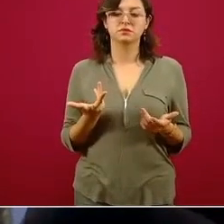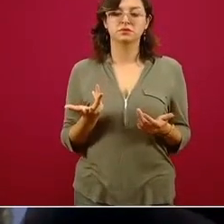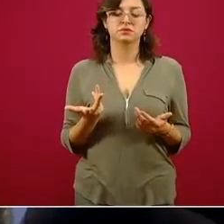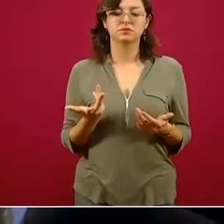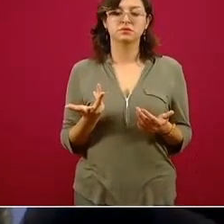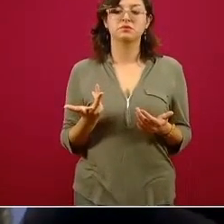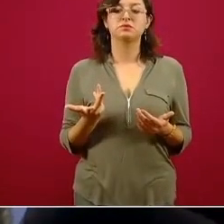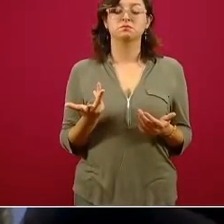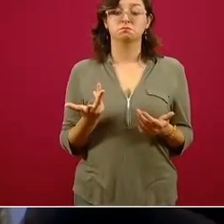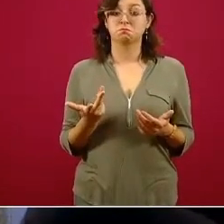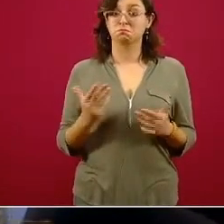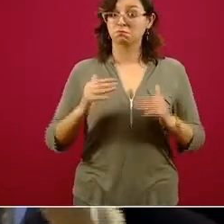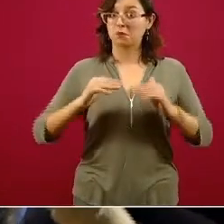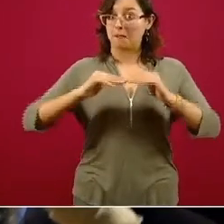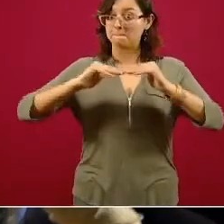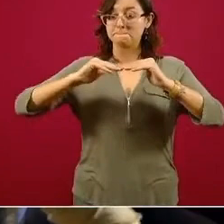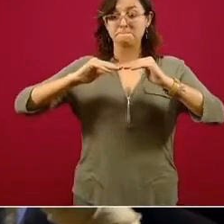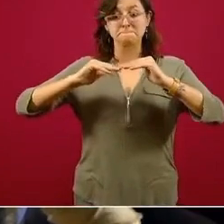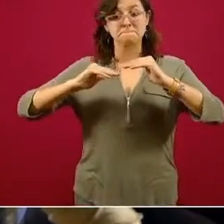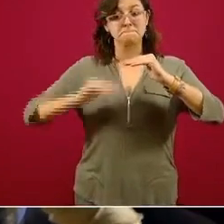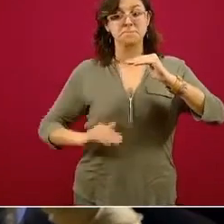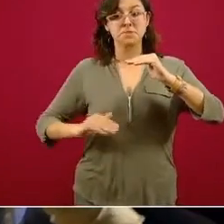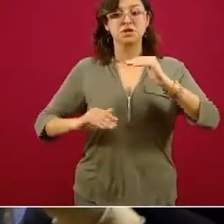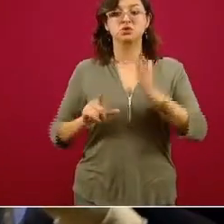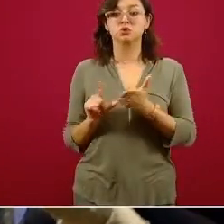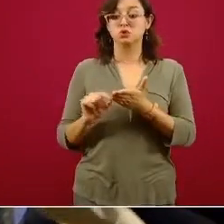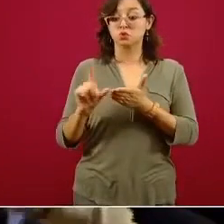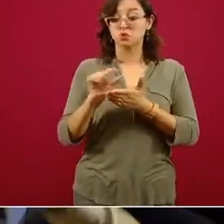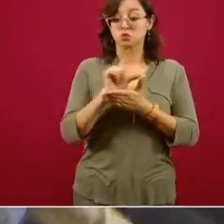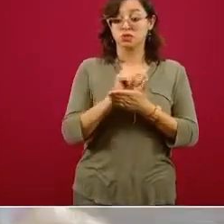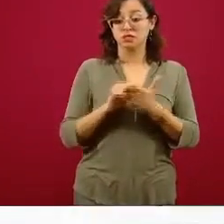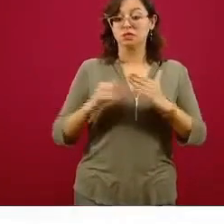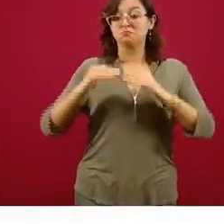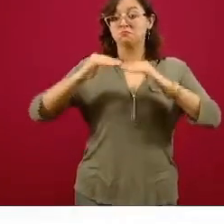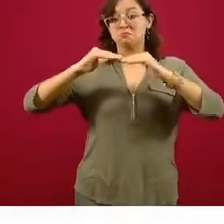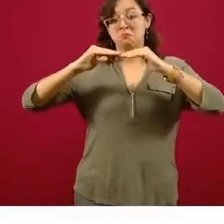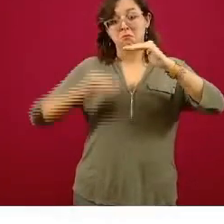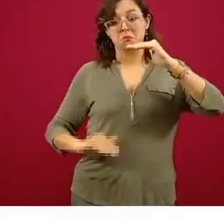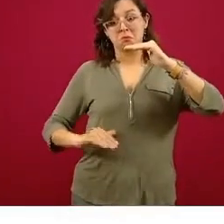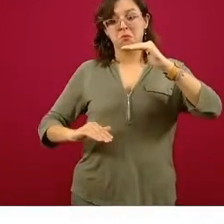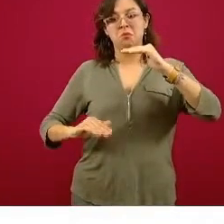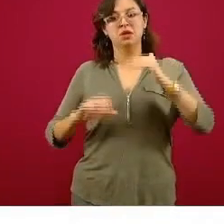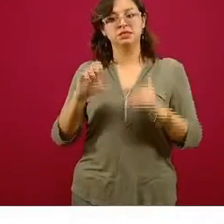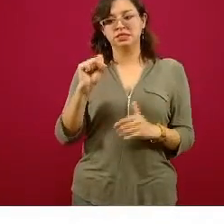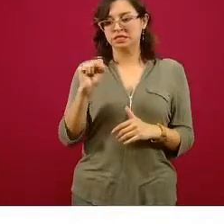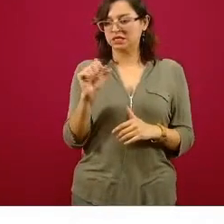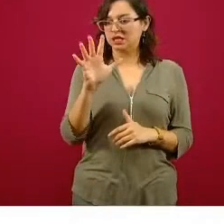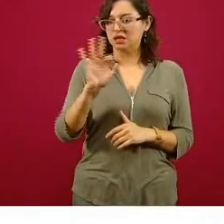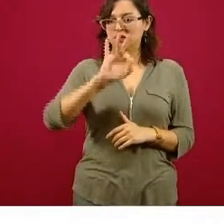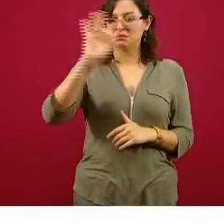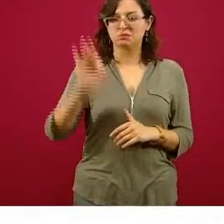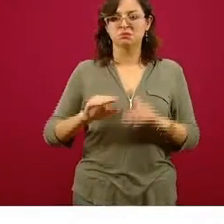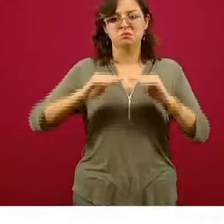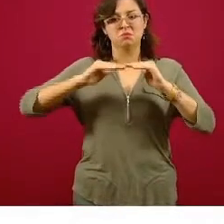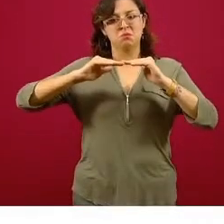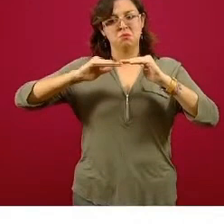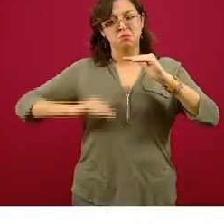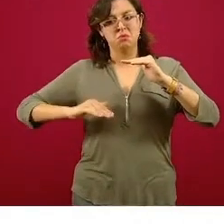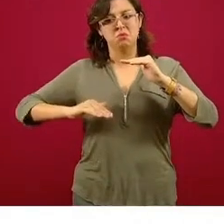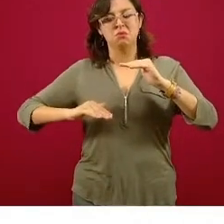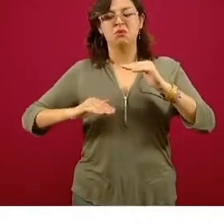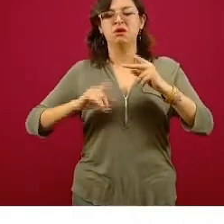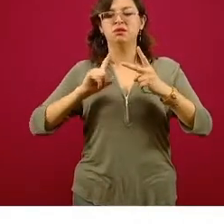había logrado, sobre todo los usuarios de Twitter, disminuir, pasar la meta del 65%, no así los